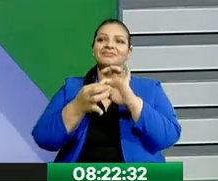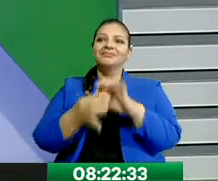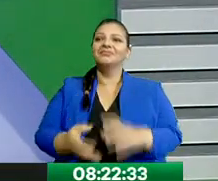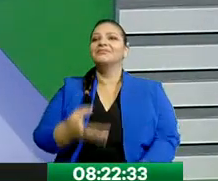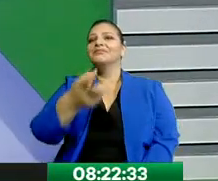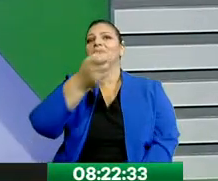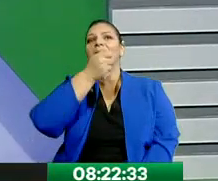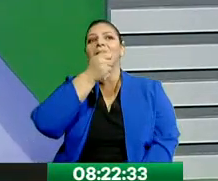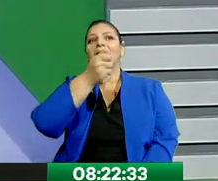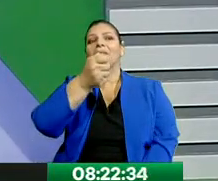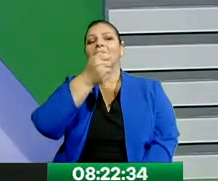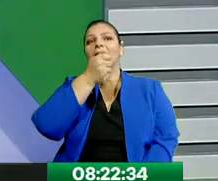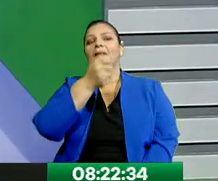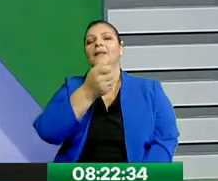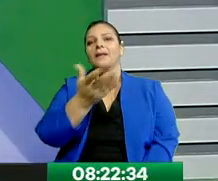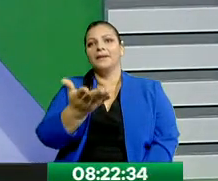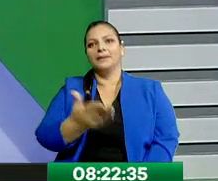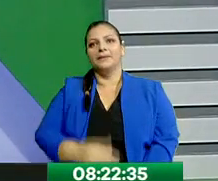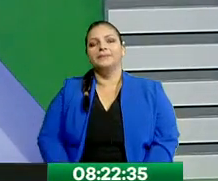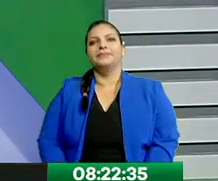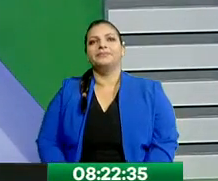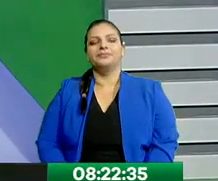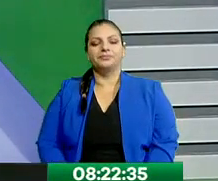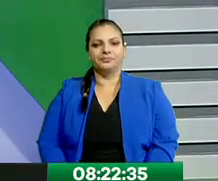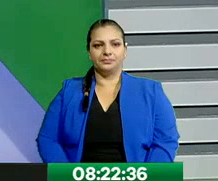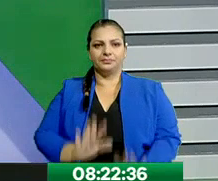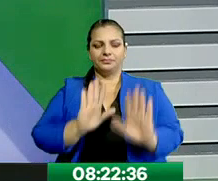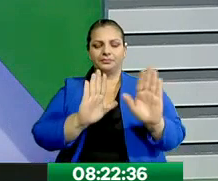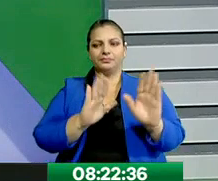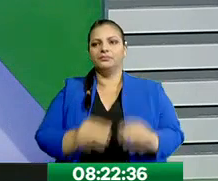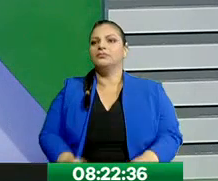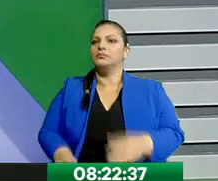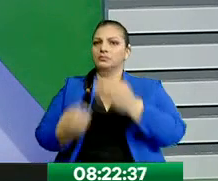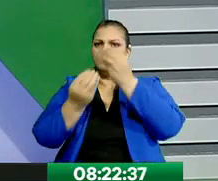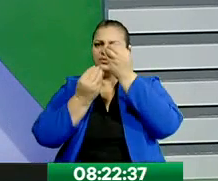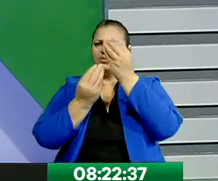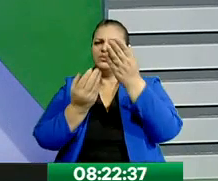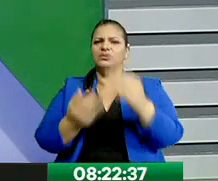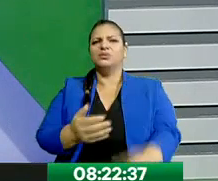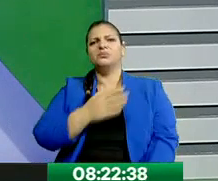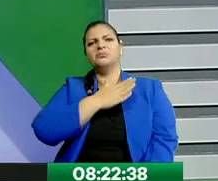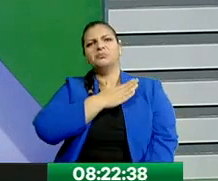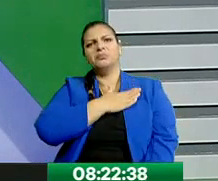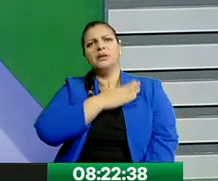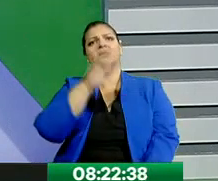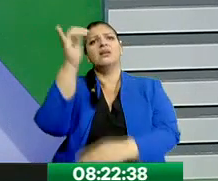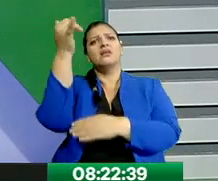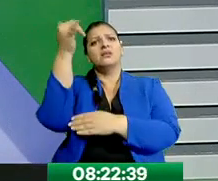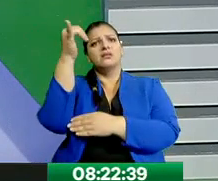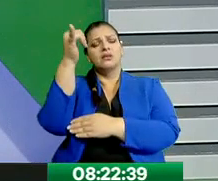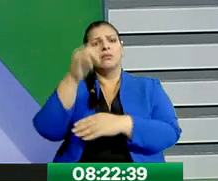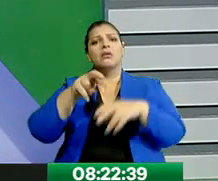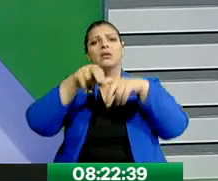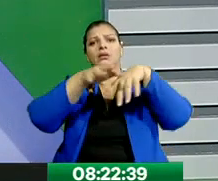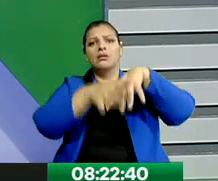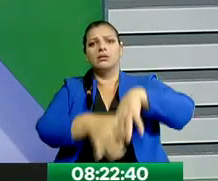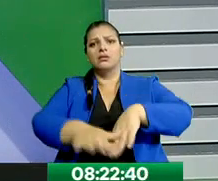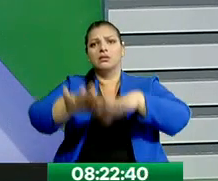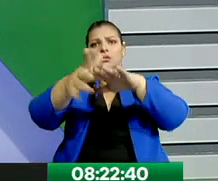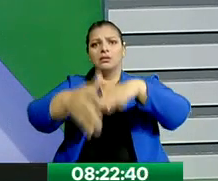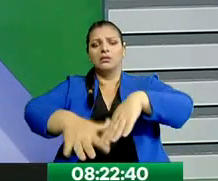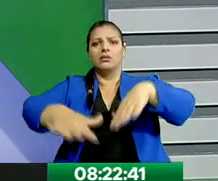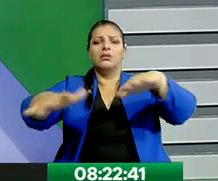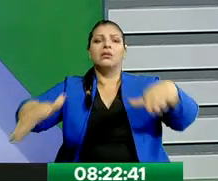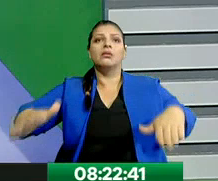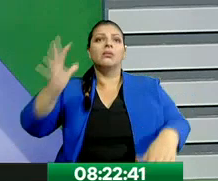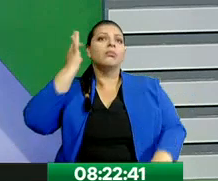conocer dónde se encuentran. Ahora les comentamos que lamentablemente hallan el cuerpo de una joven de 16 años de edad flotando en